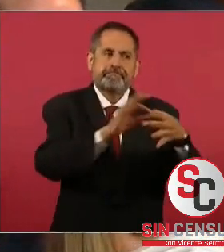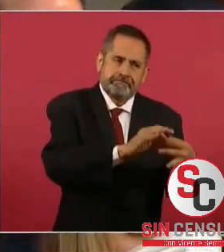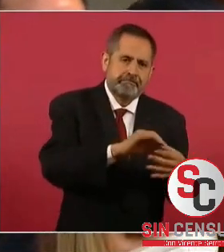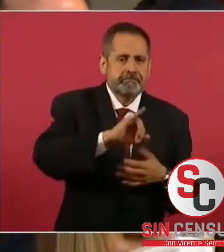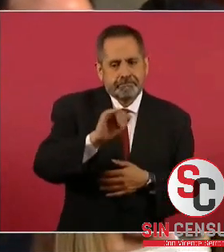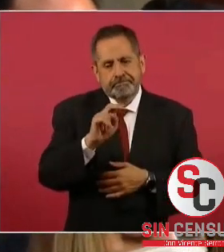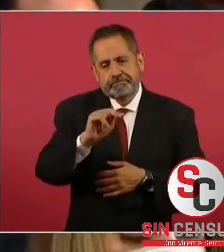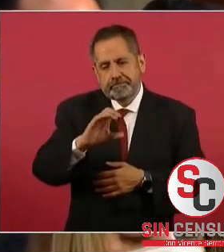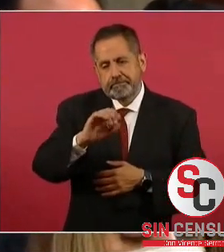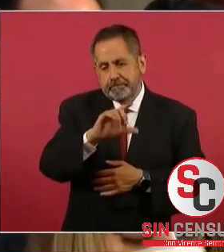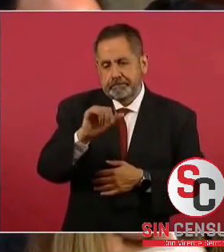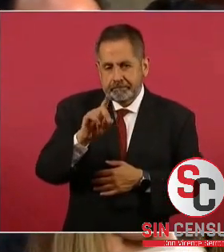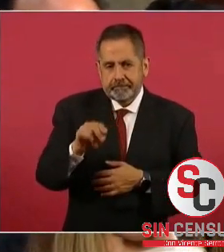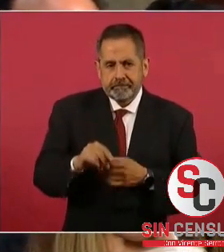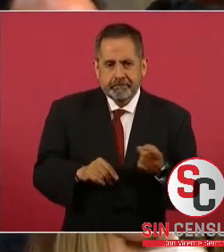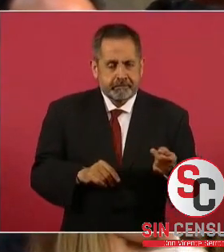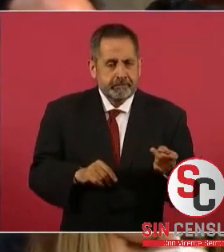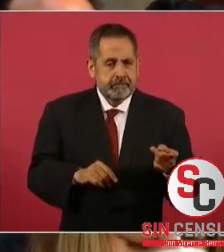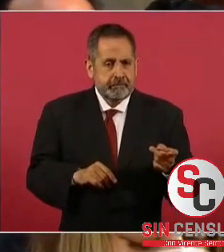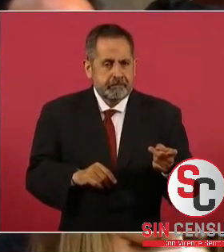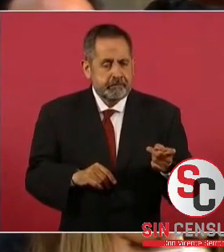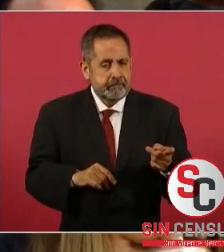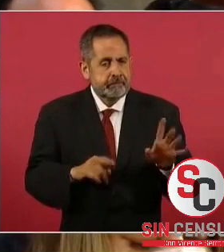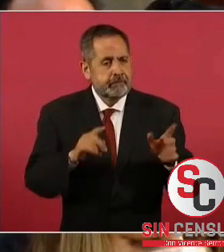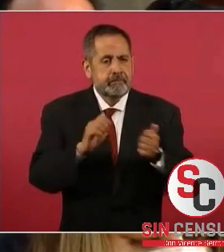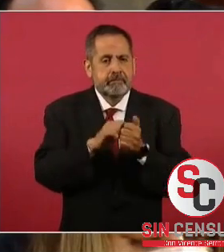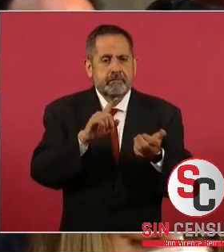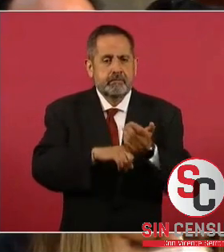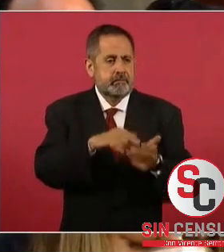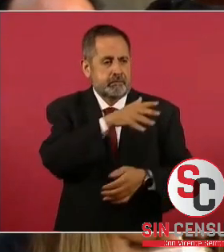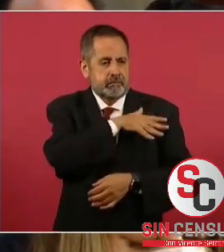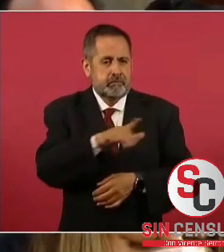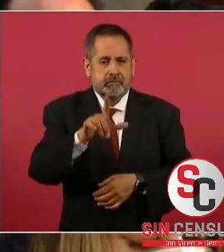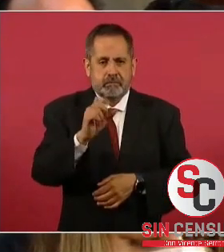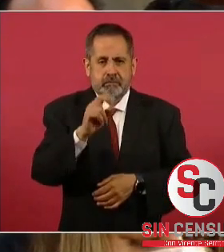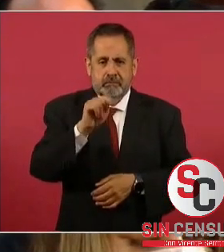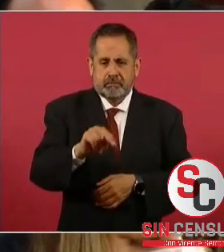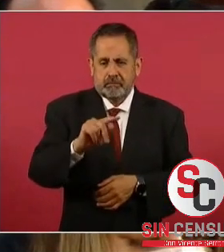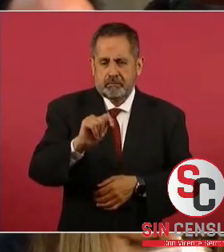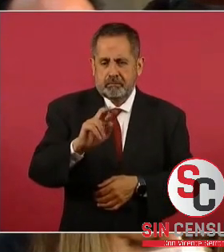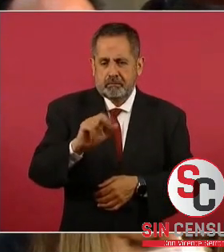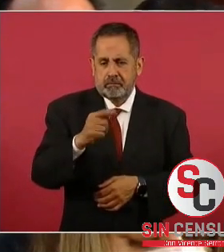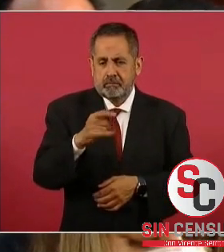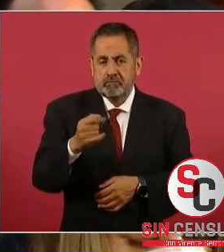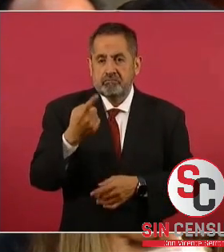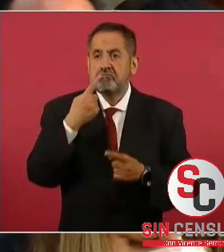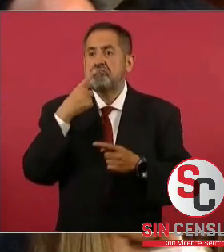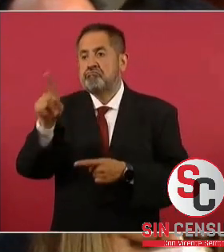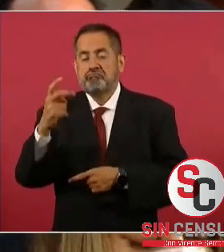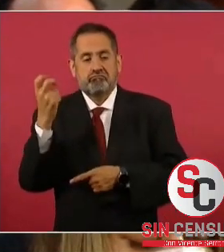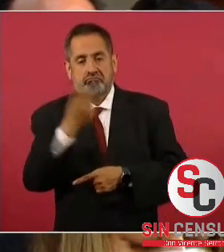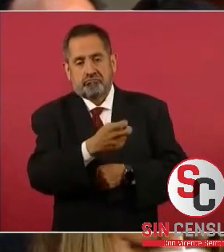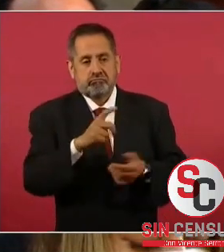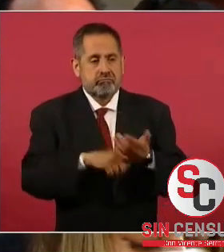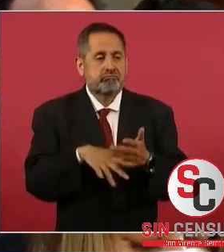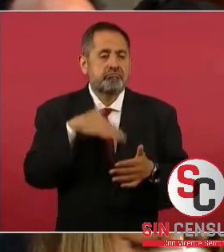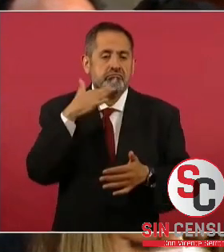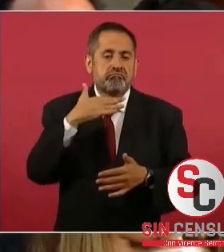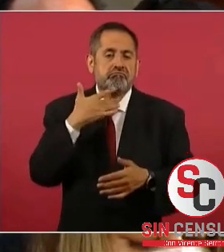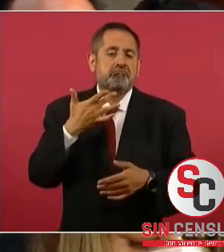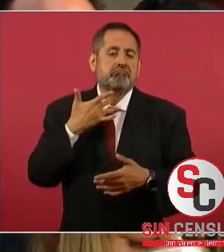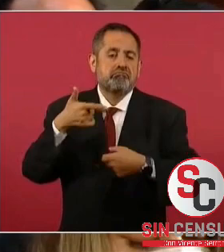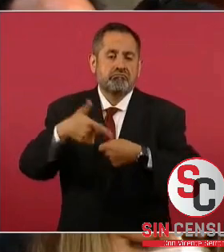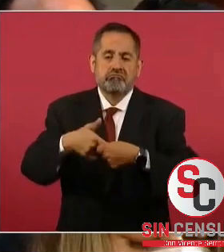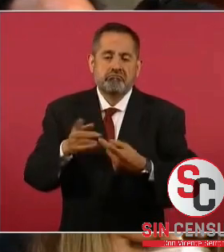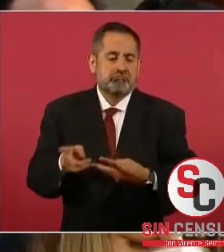Collado, y con el general León Trawitz, que está acusado de huachicol,